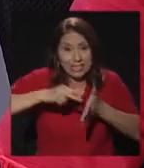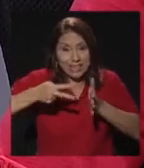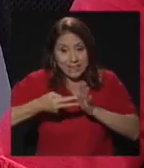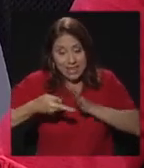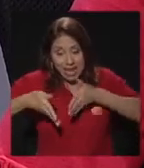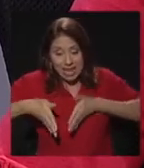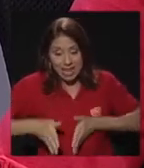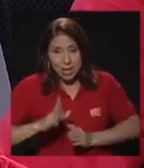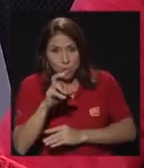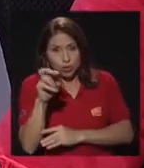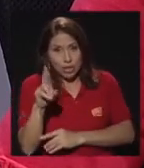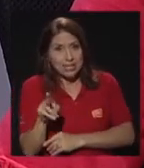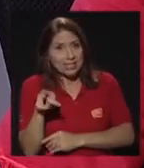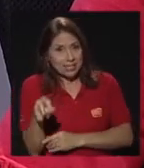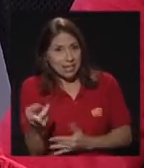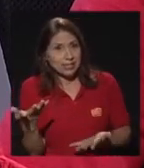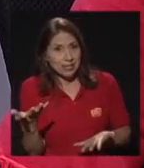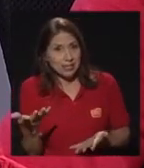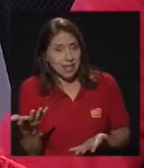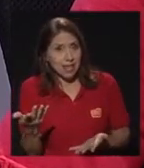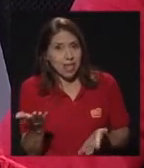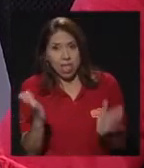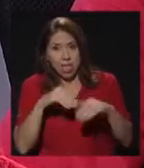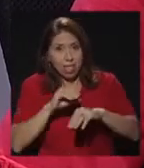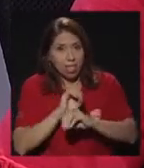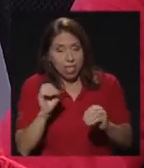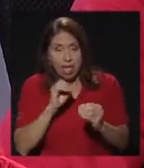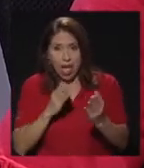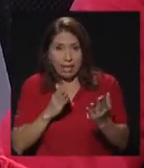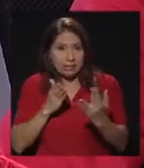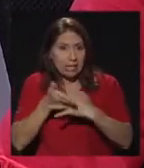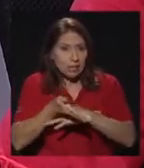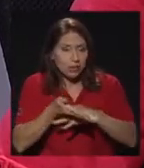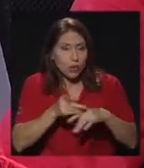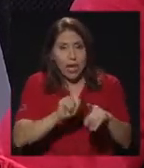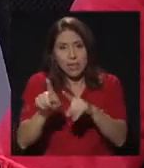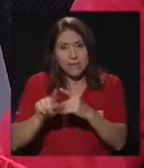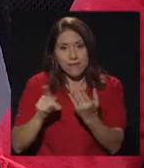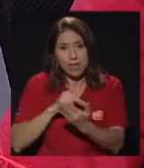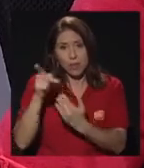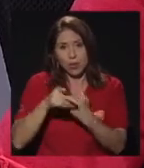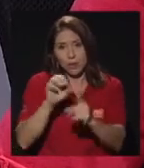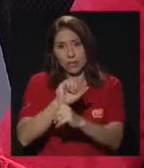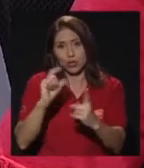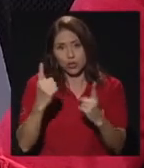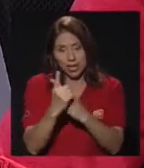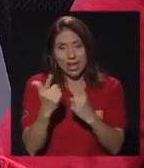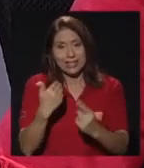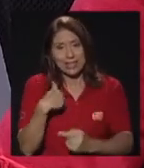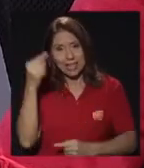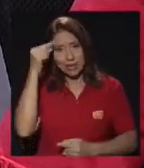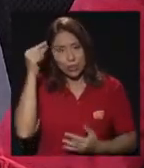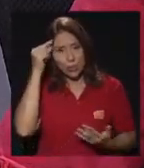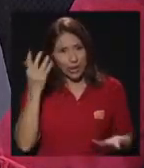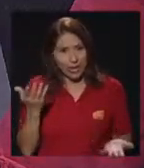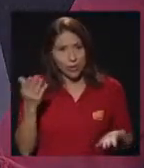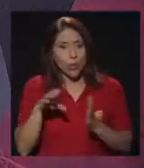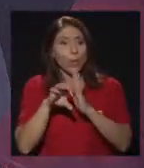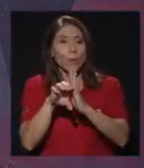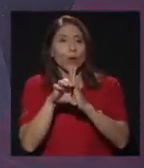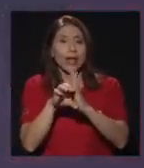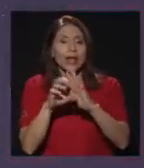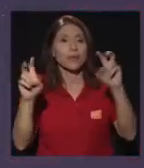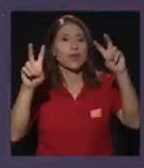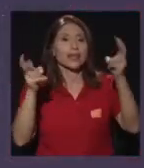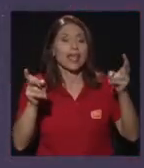joven costarricense, pierde acceso a una serie de programas sociales que tiene el gobierno. Por ejemplo, el tema